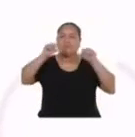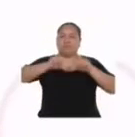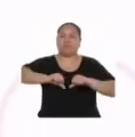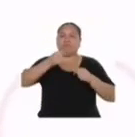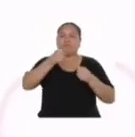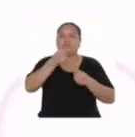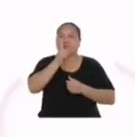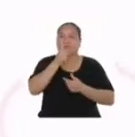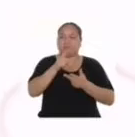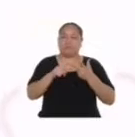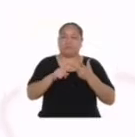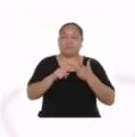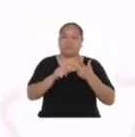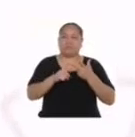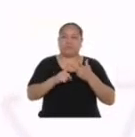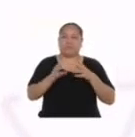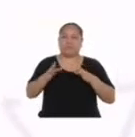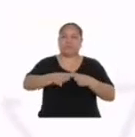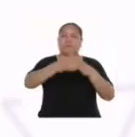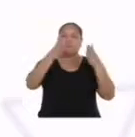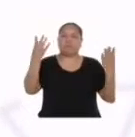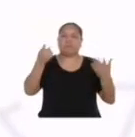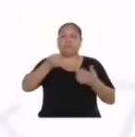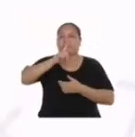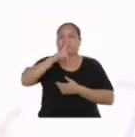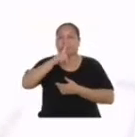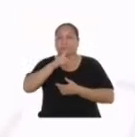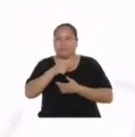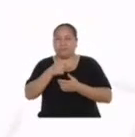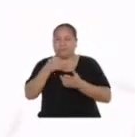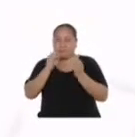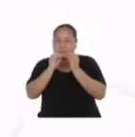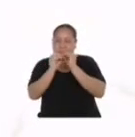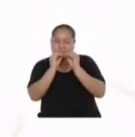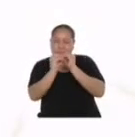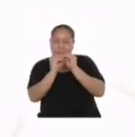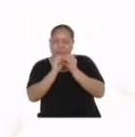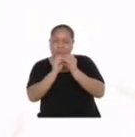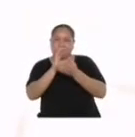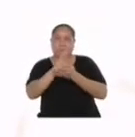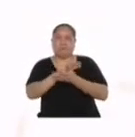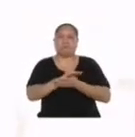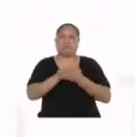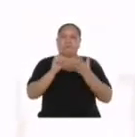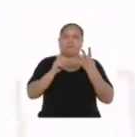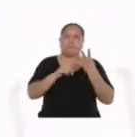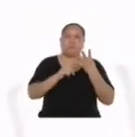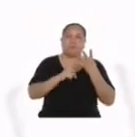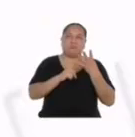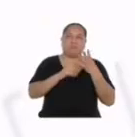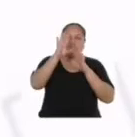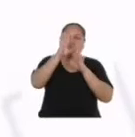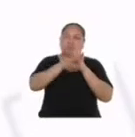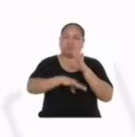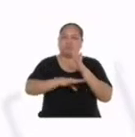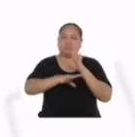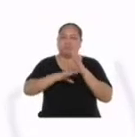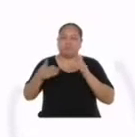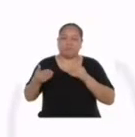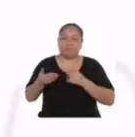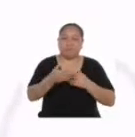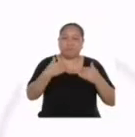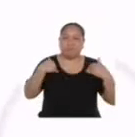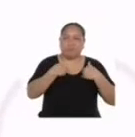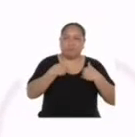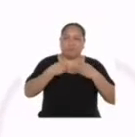de agua. Incremento del costo de potabilización del agua, deterioro de ecosistemas acuáticos